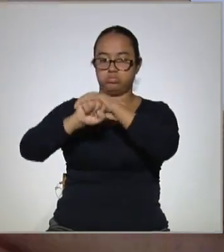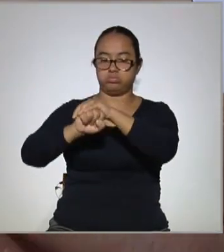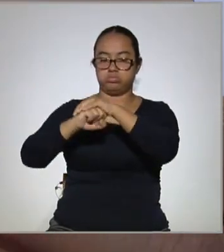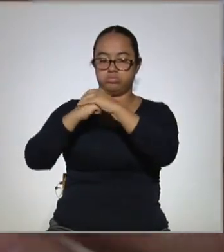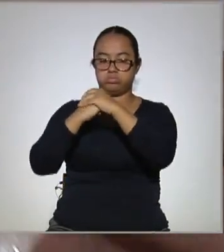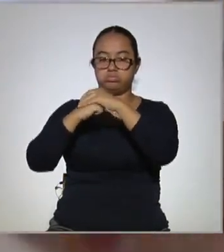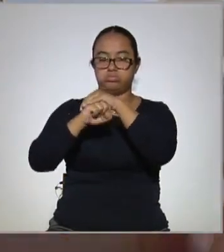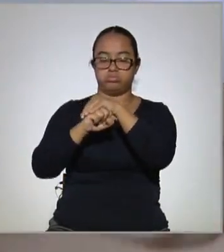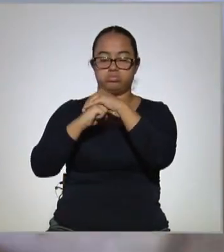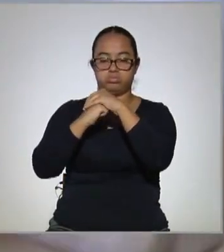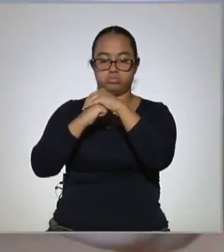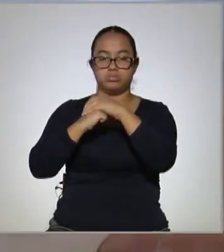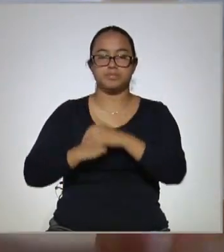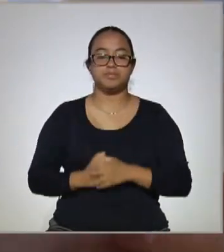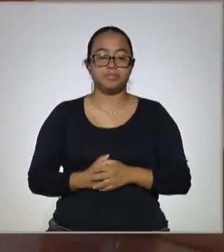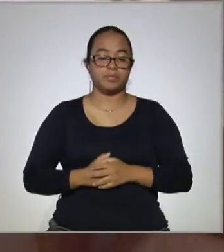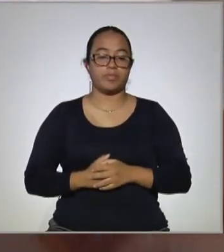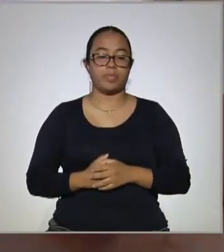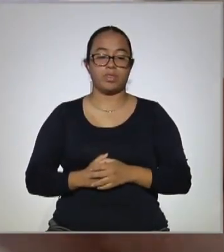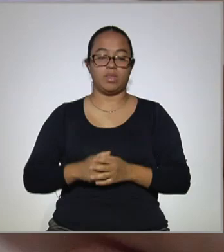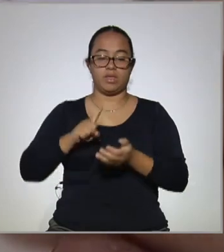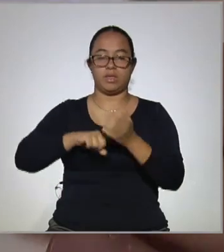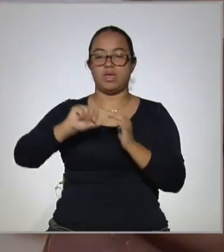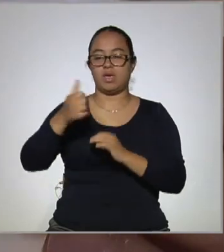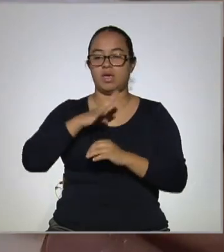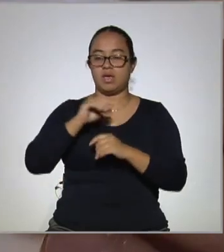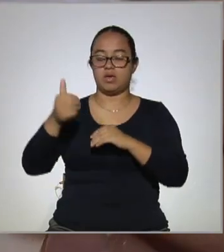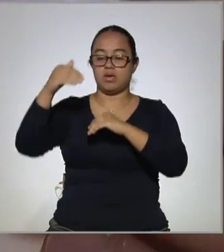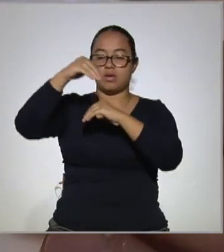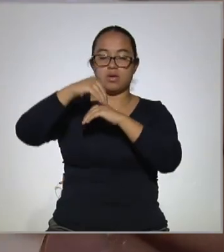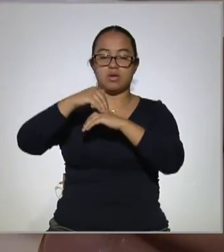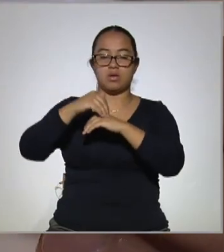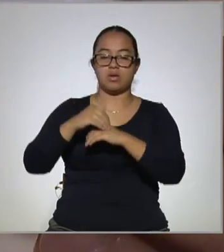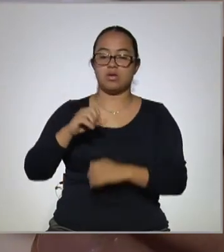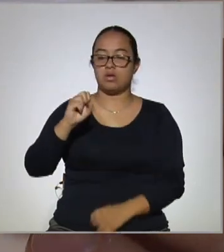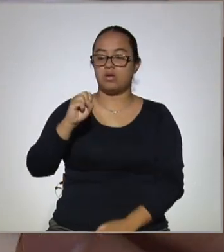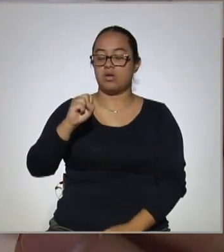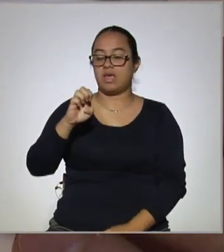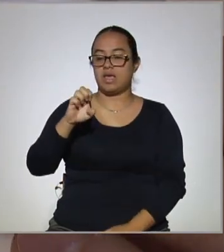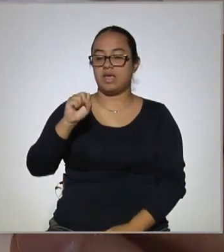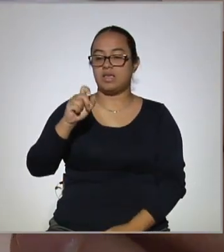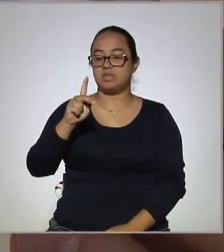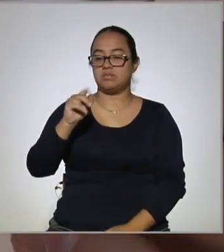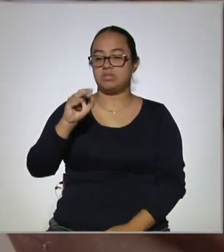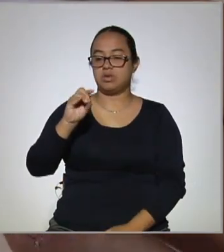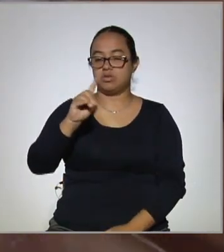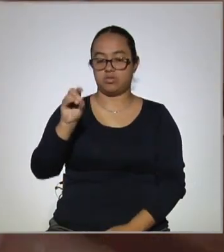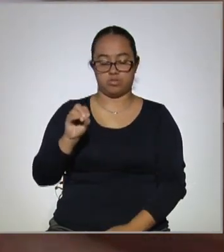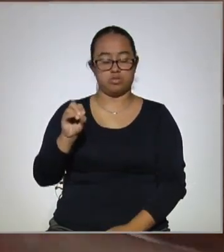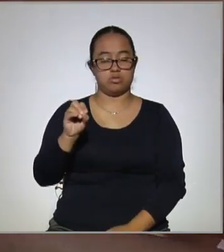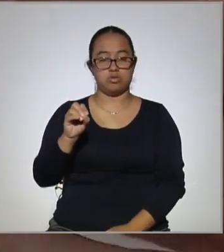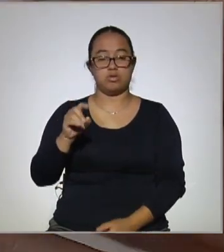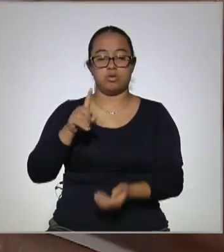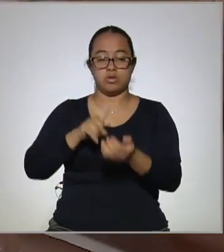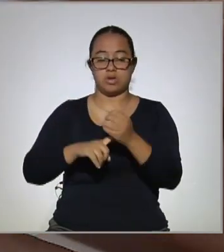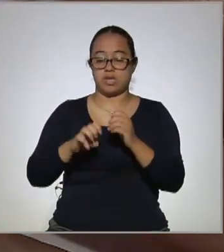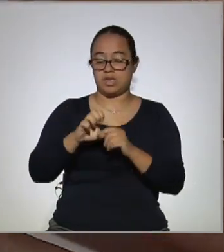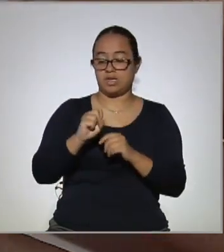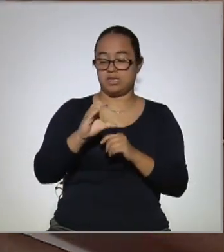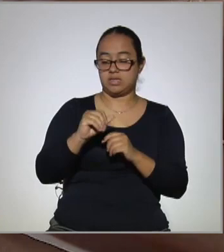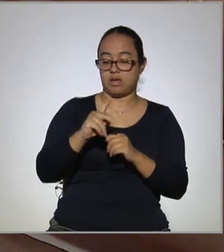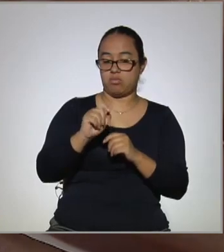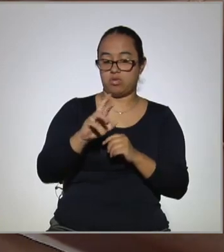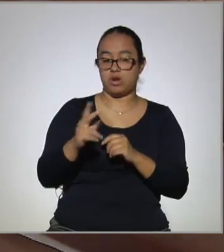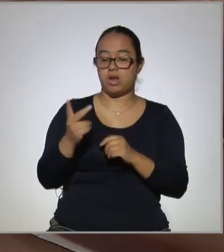adentro, ¿ok? Este que tenemos acá arriba es el famosísimo supraespinoso y él junto con el subescapular ayudan